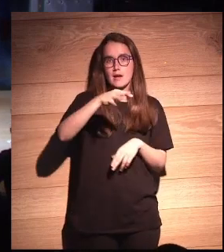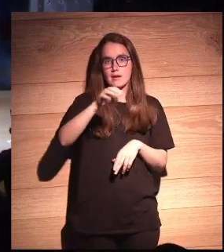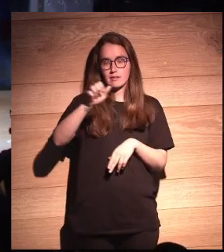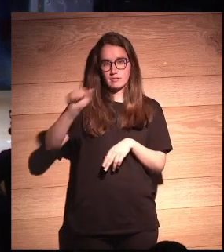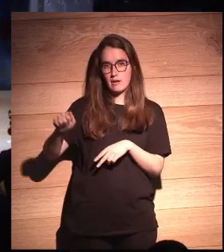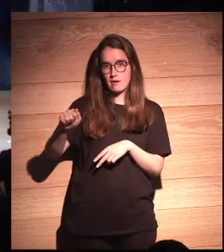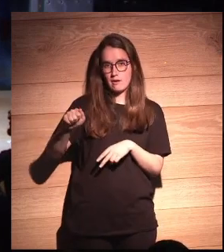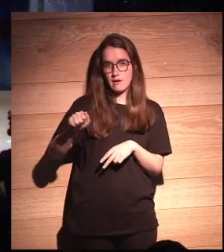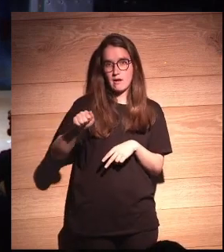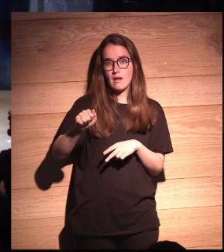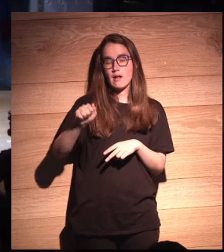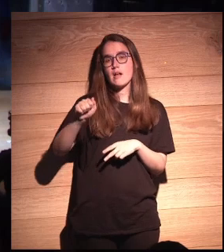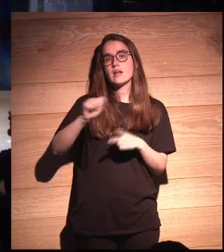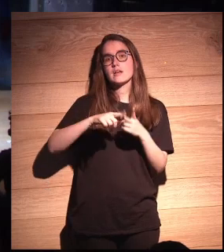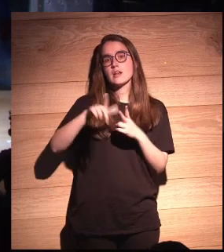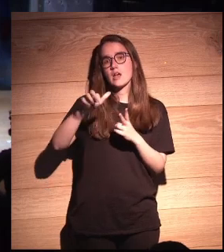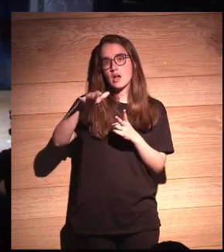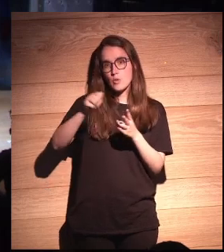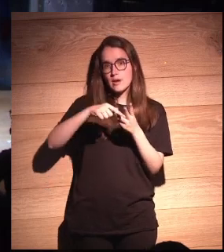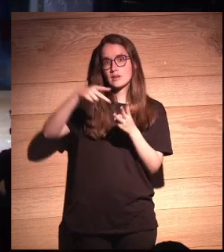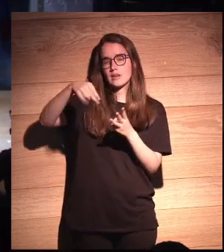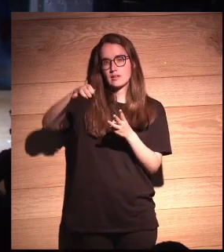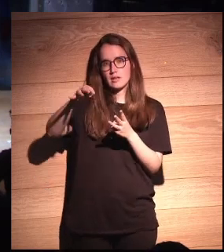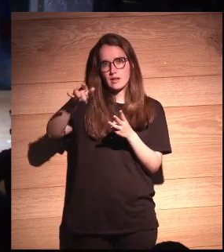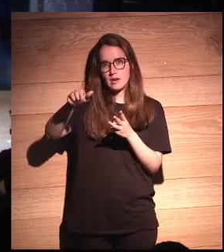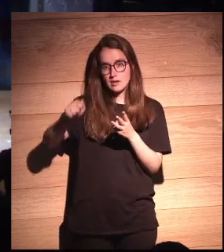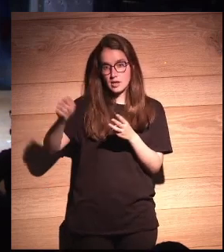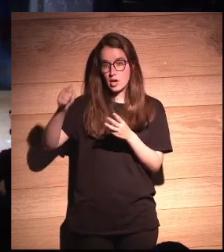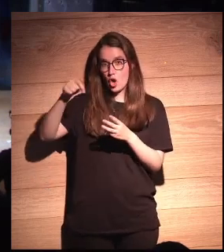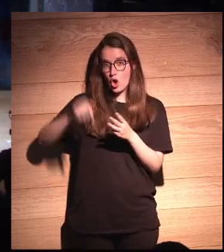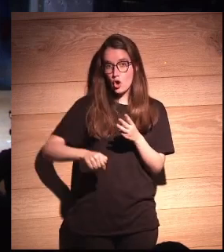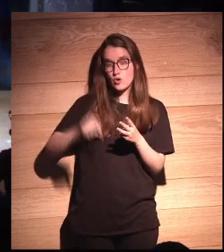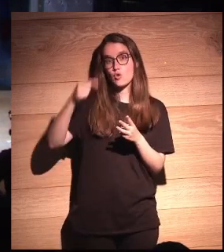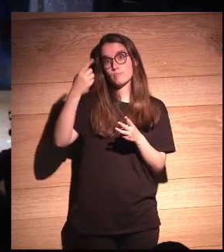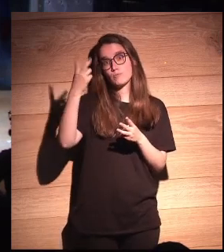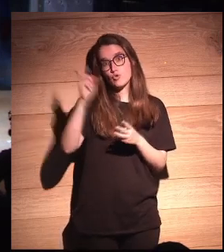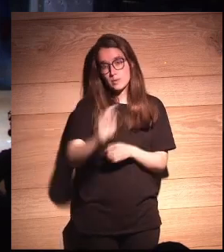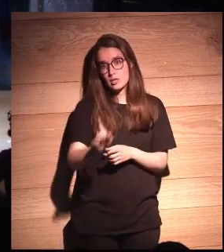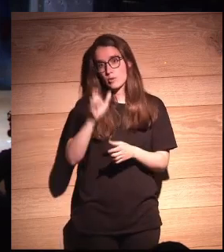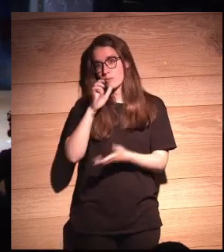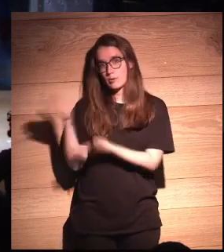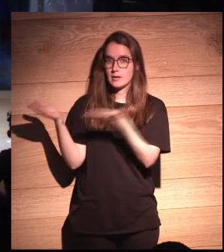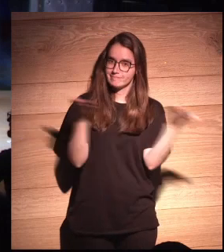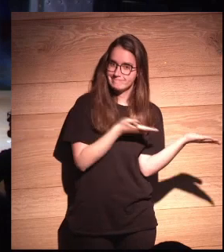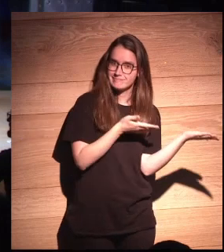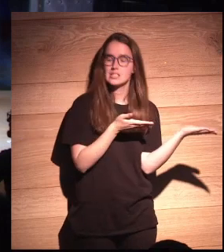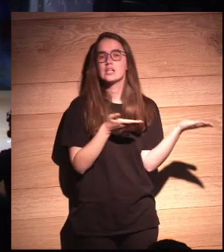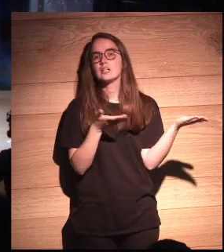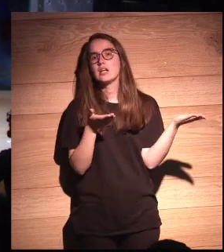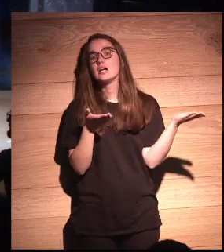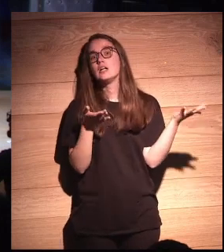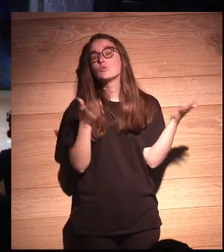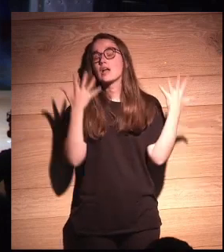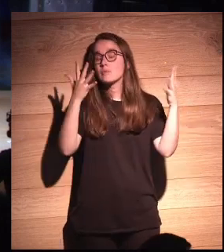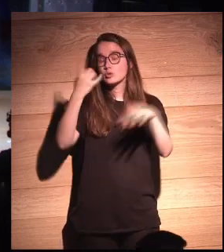Vivet, Ona Anglada, Laura Cemar y Natalia Boadas, y hoy no ha podido venir Ona, pero las tenemos a los demás aquí, así que